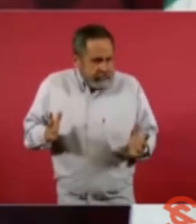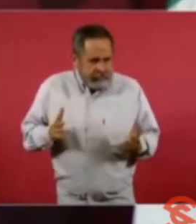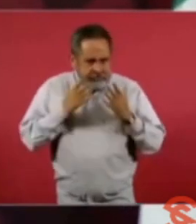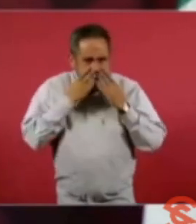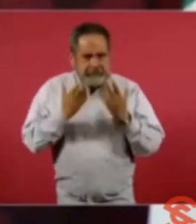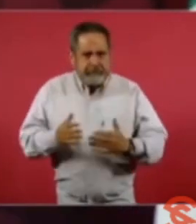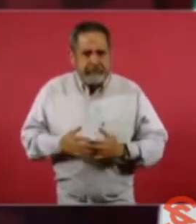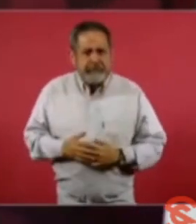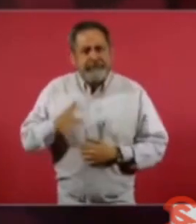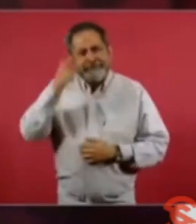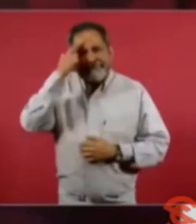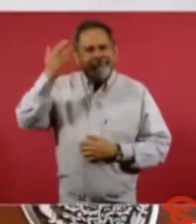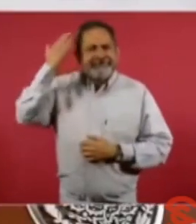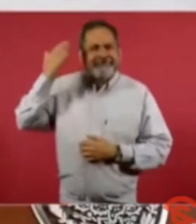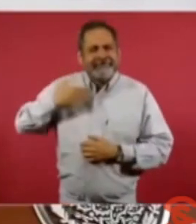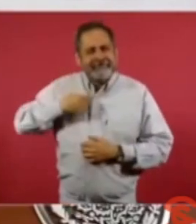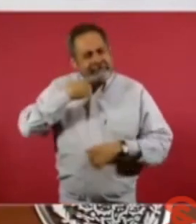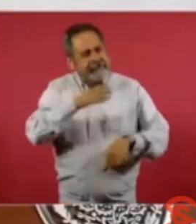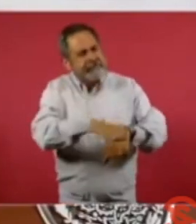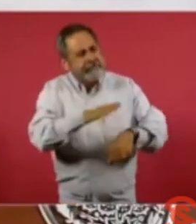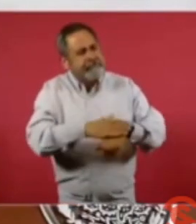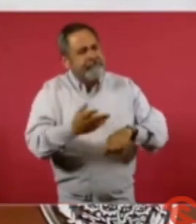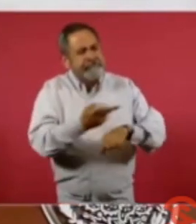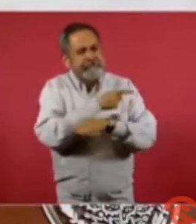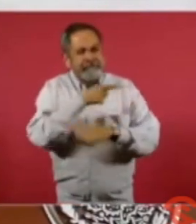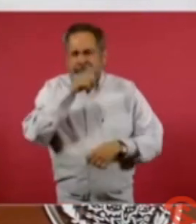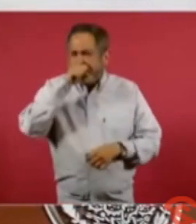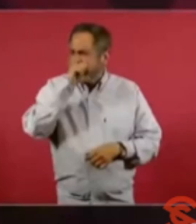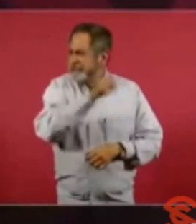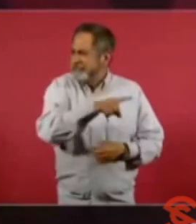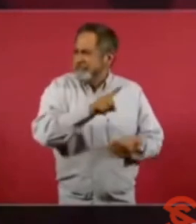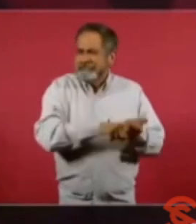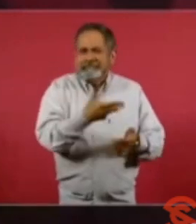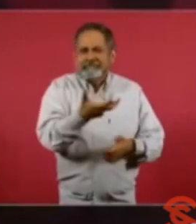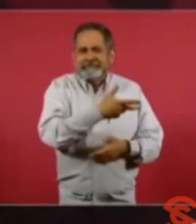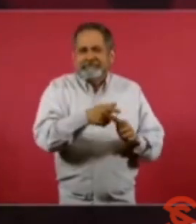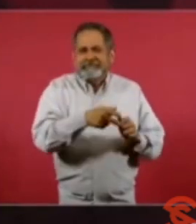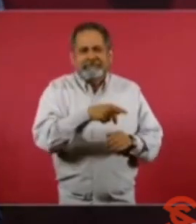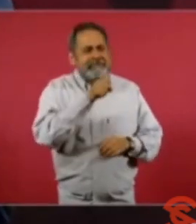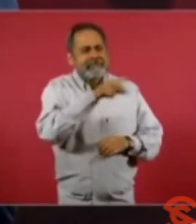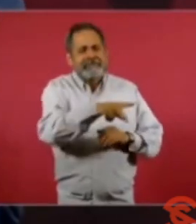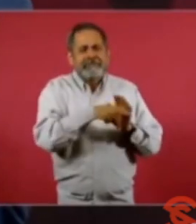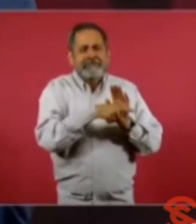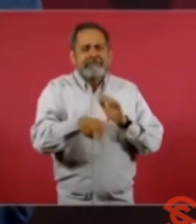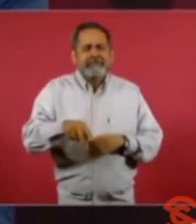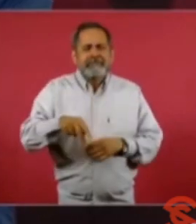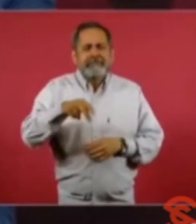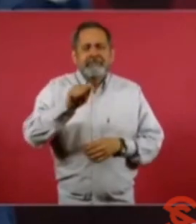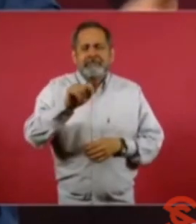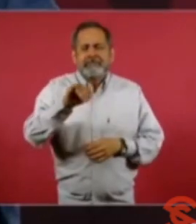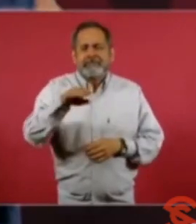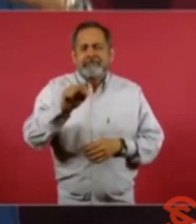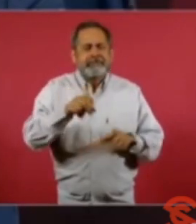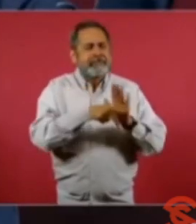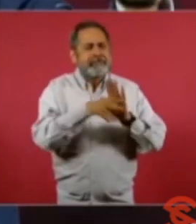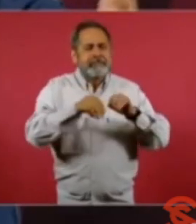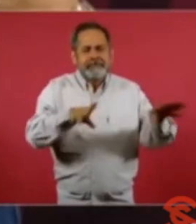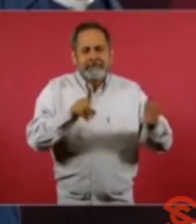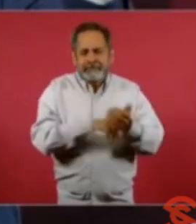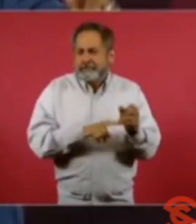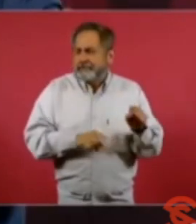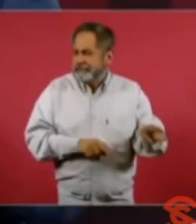reclamé de un reportaje que creo que hizo también el New York Times porque ahora está